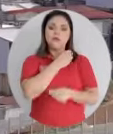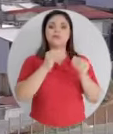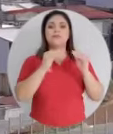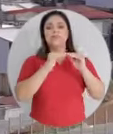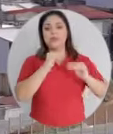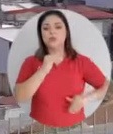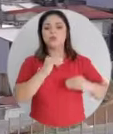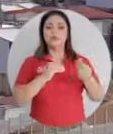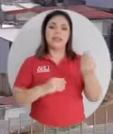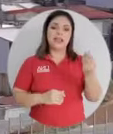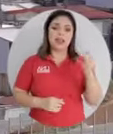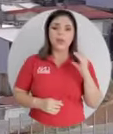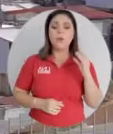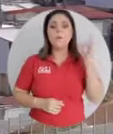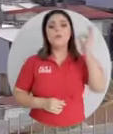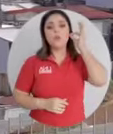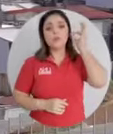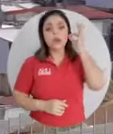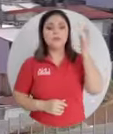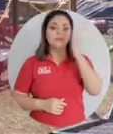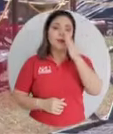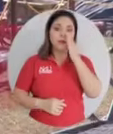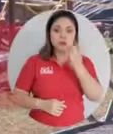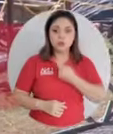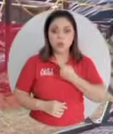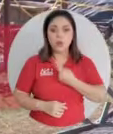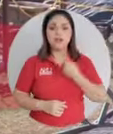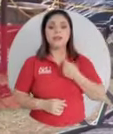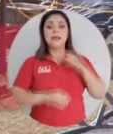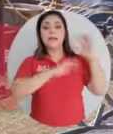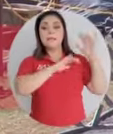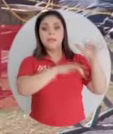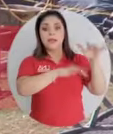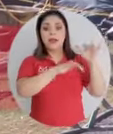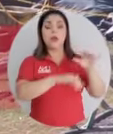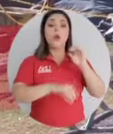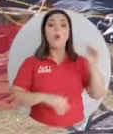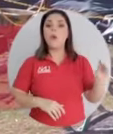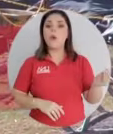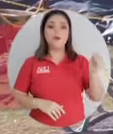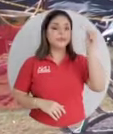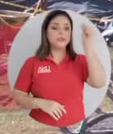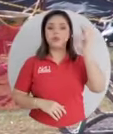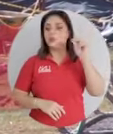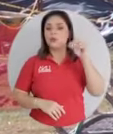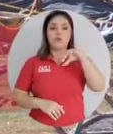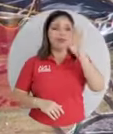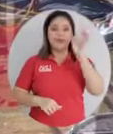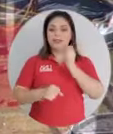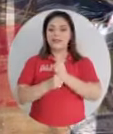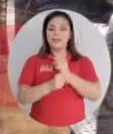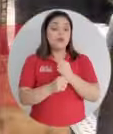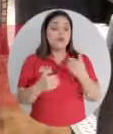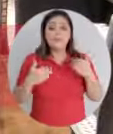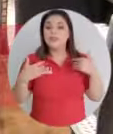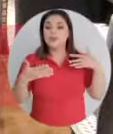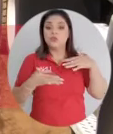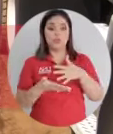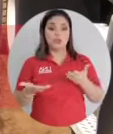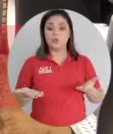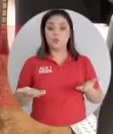mujeres, madres solteras, son migrantes y son la juventud que no logra conseguir empleo. Pero además